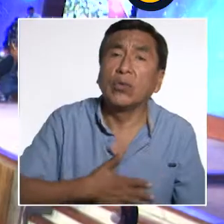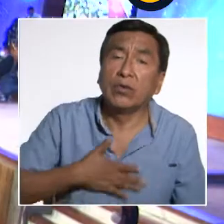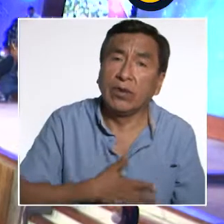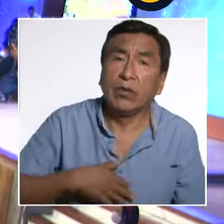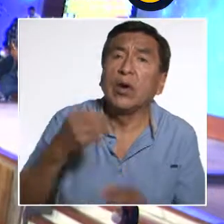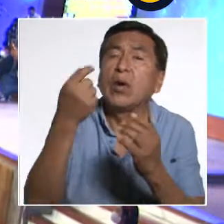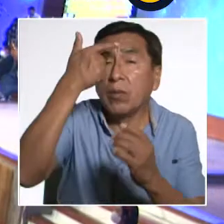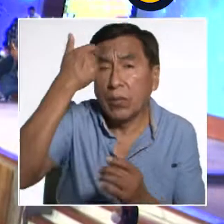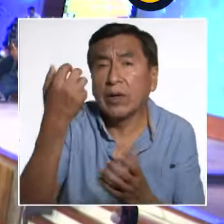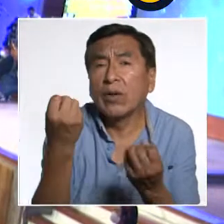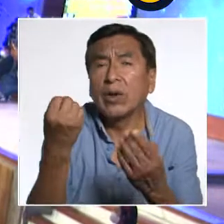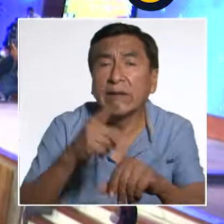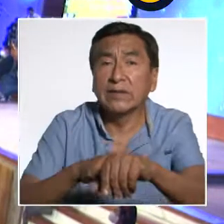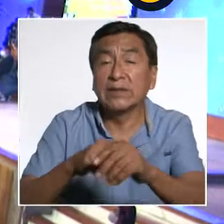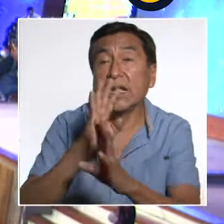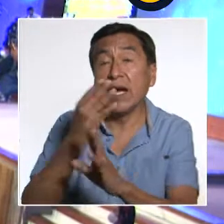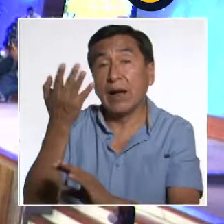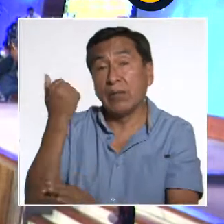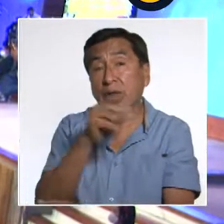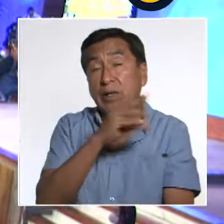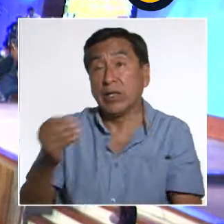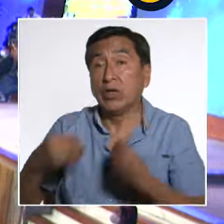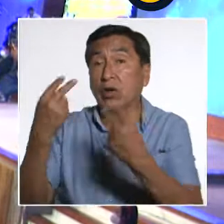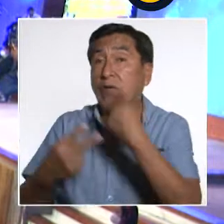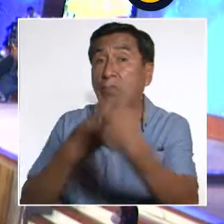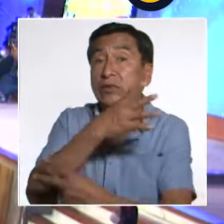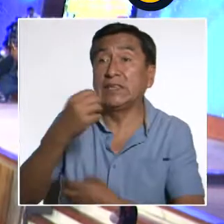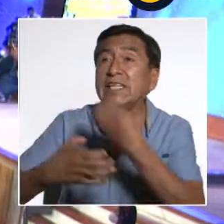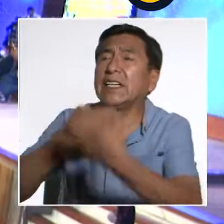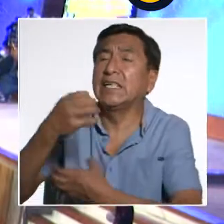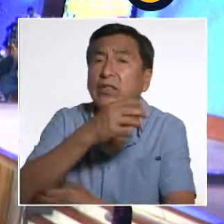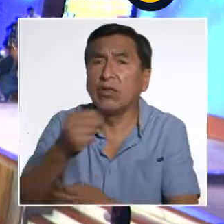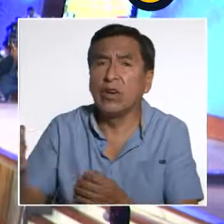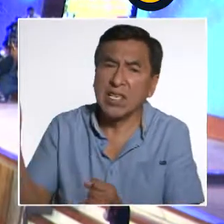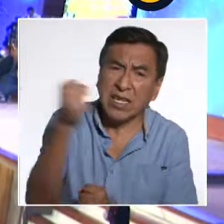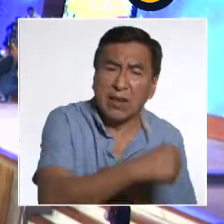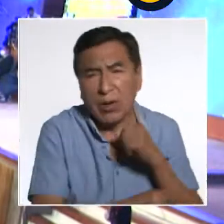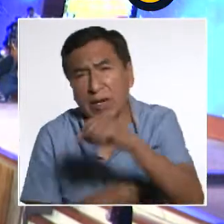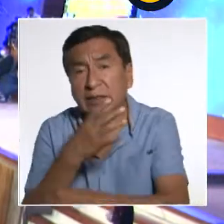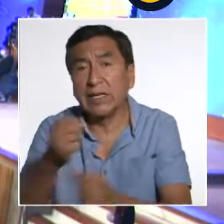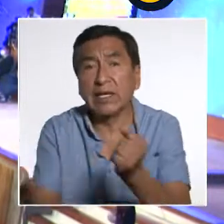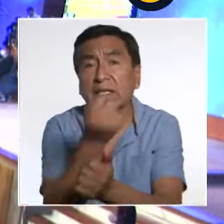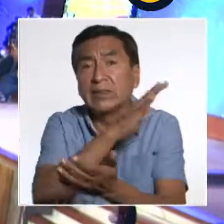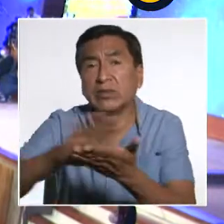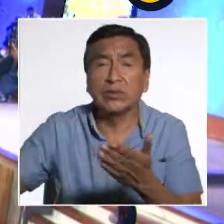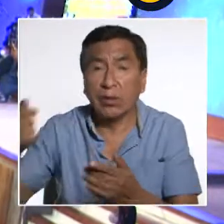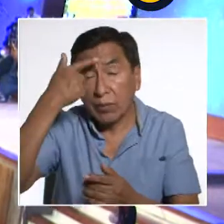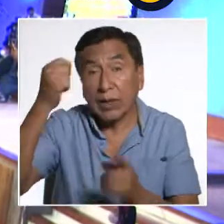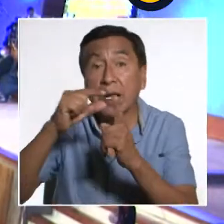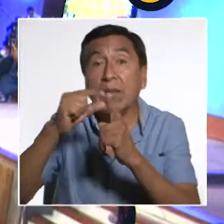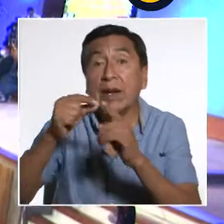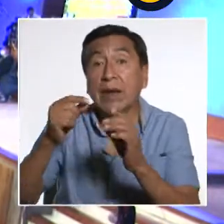¿cuántas veces habló, doy voces, grito, violencia y destrucción, porque la palabra de Jehová me ha